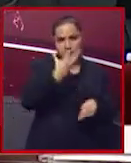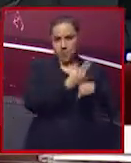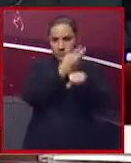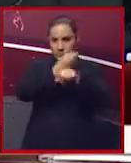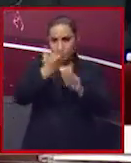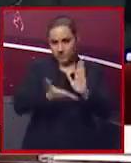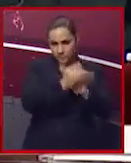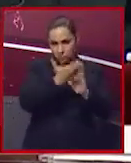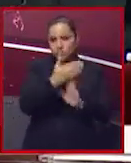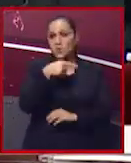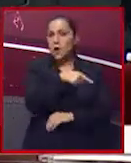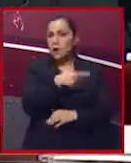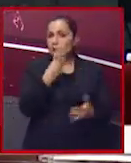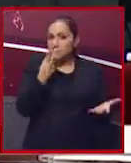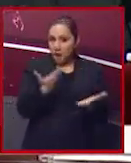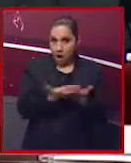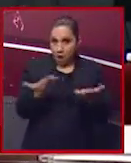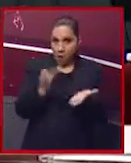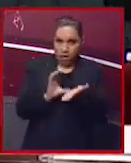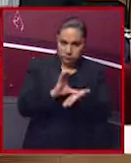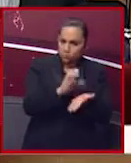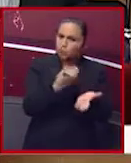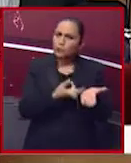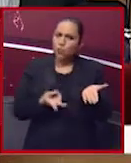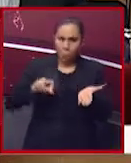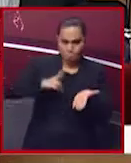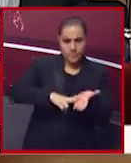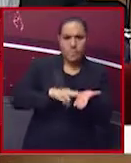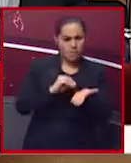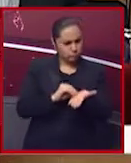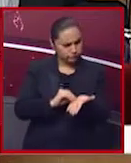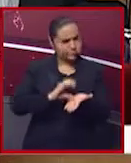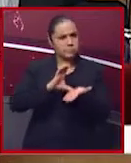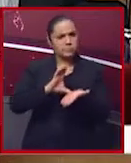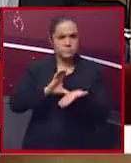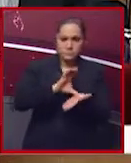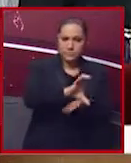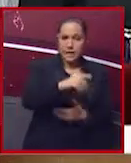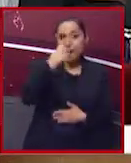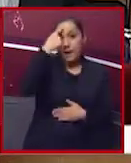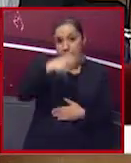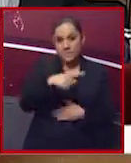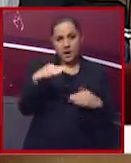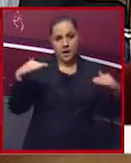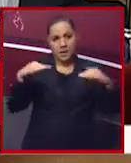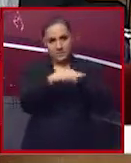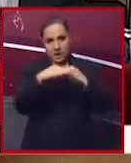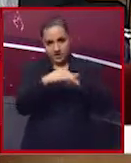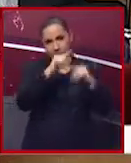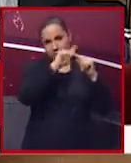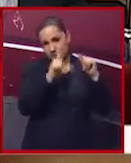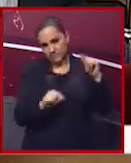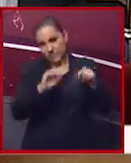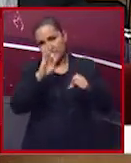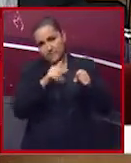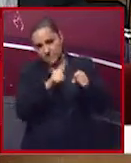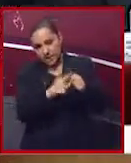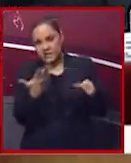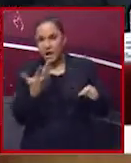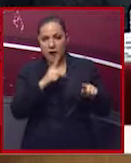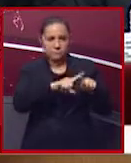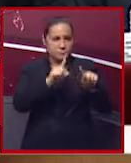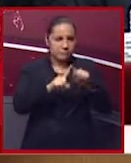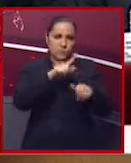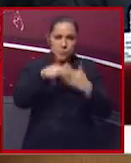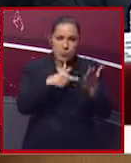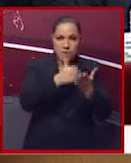que se va a duplicar el presupuesto para este año y darle así mantenimiento a las carreteras federales y rurales. También habló del proyecto del Tren